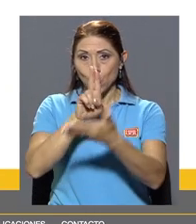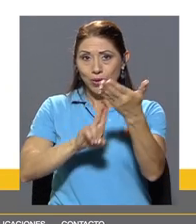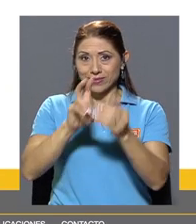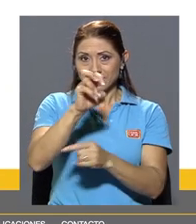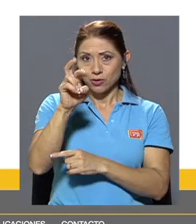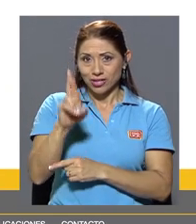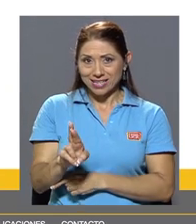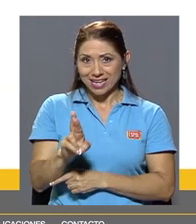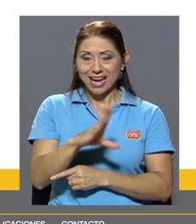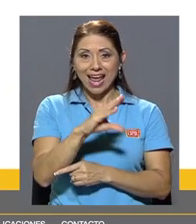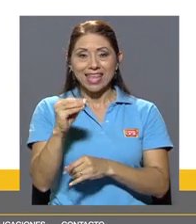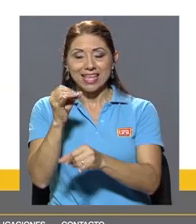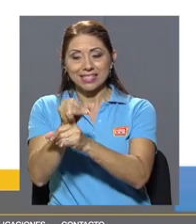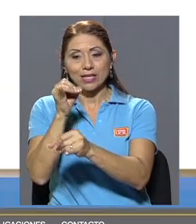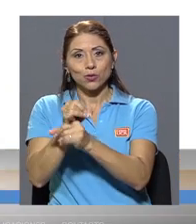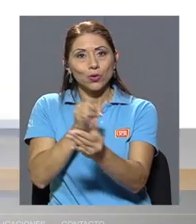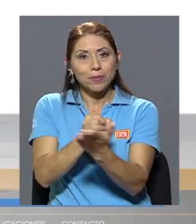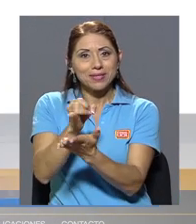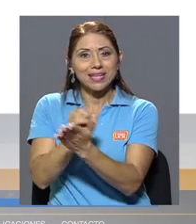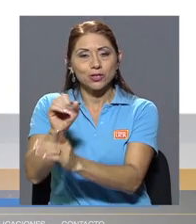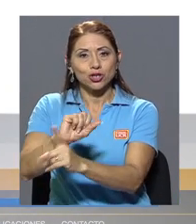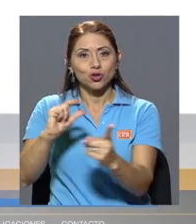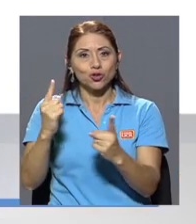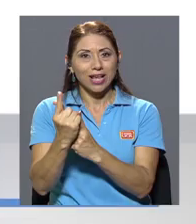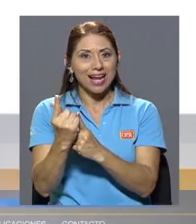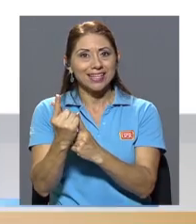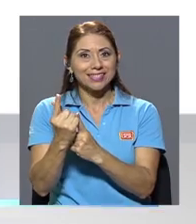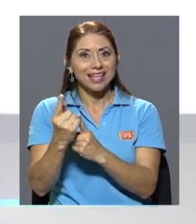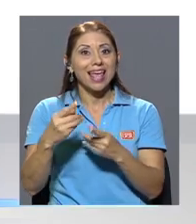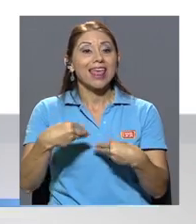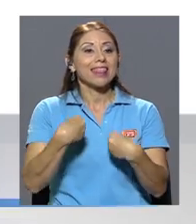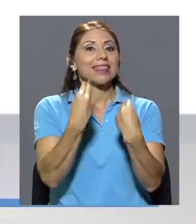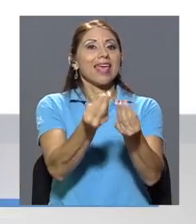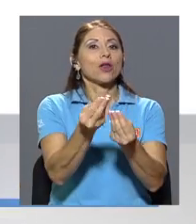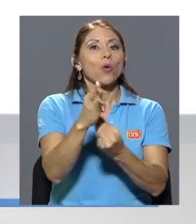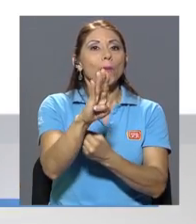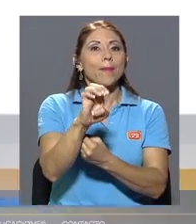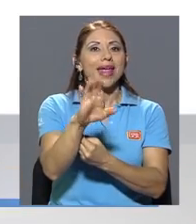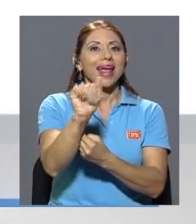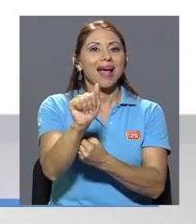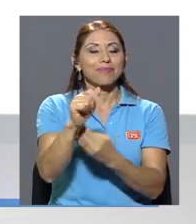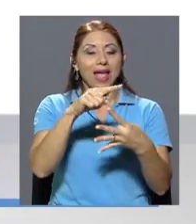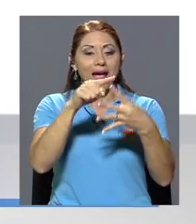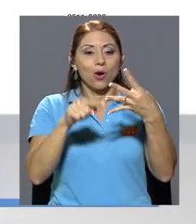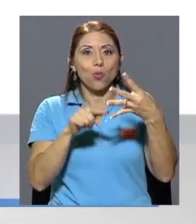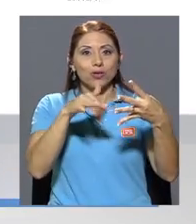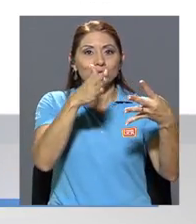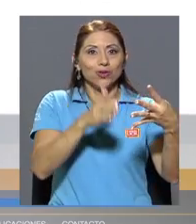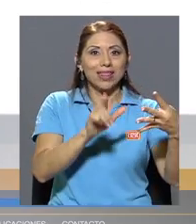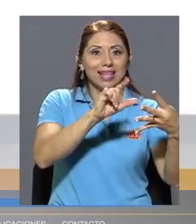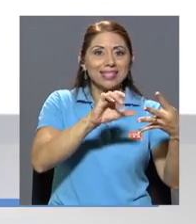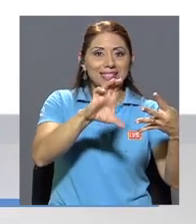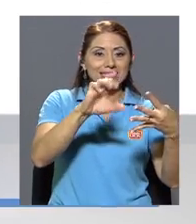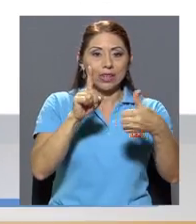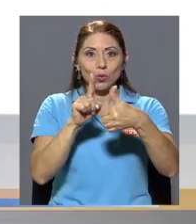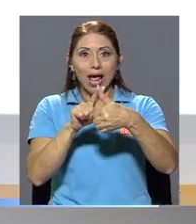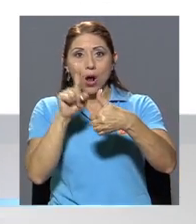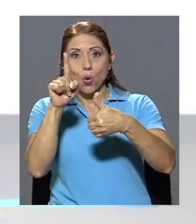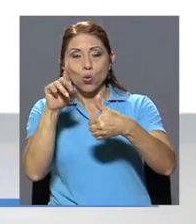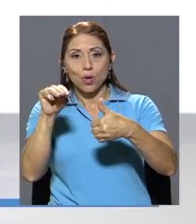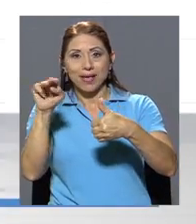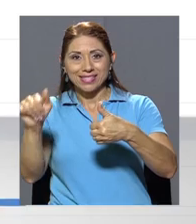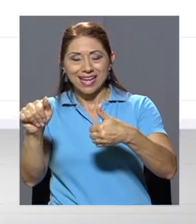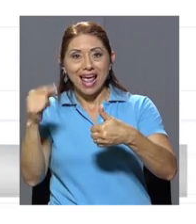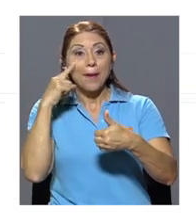La Universidad de Costa Rica y el Instituto de Investigaciones Sociales otorgaron una beca a 4 estudiantes de licenciatura y uno de maestría